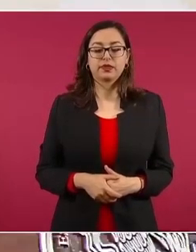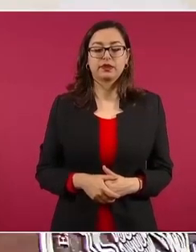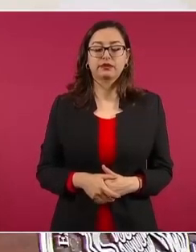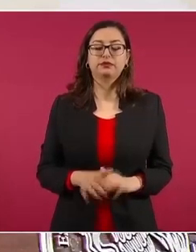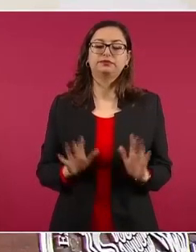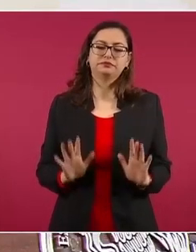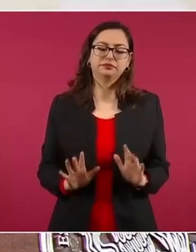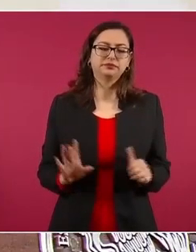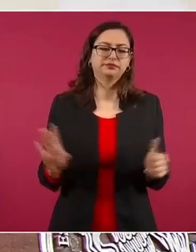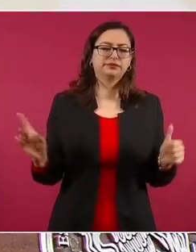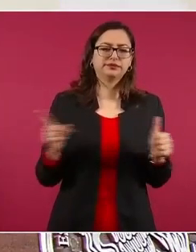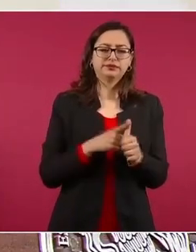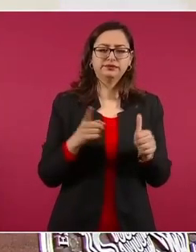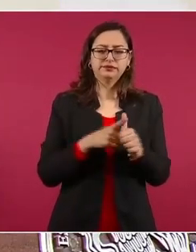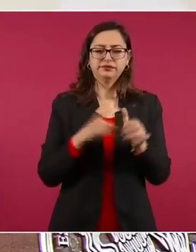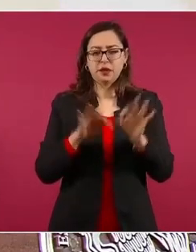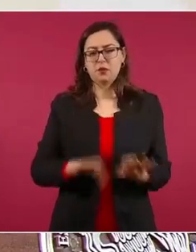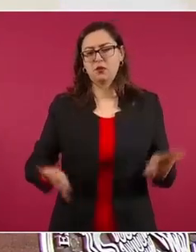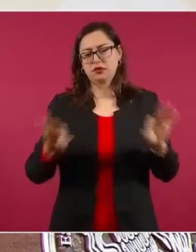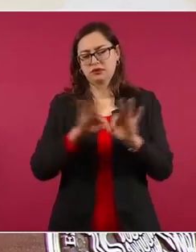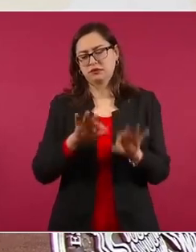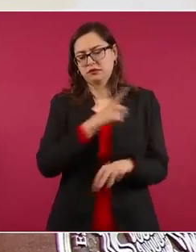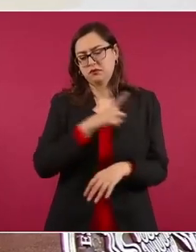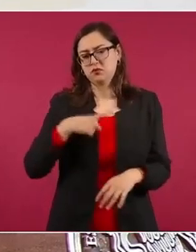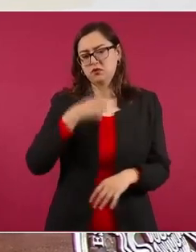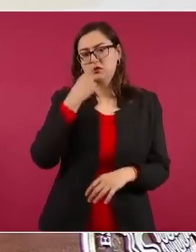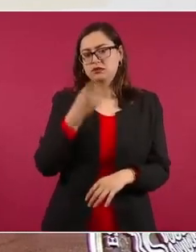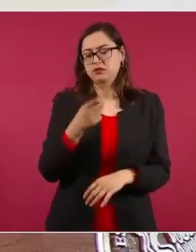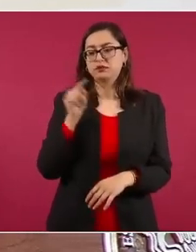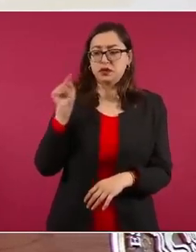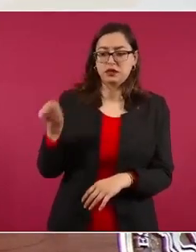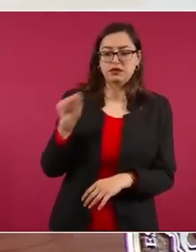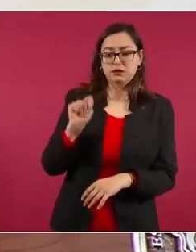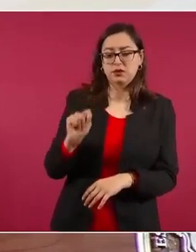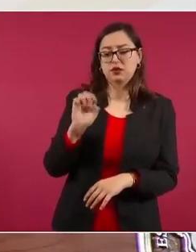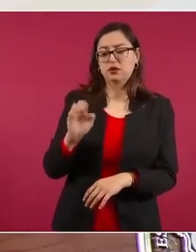satisfecho con la resolución del tribunal,